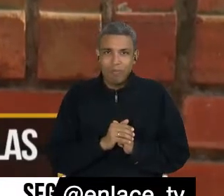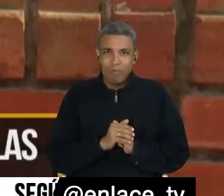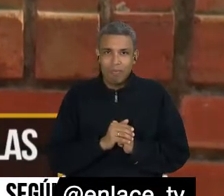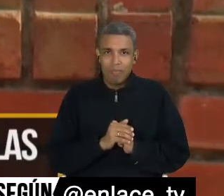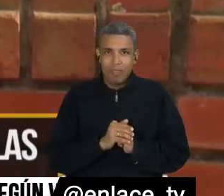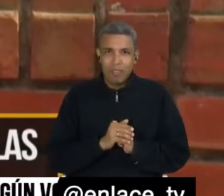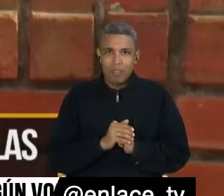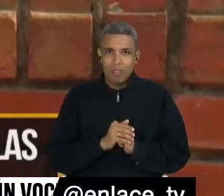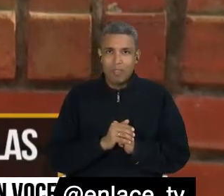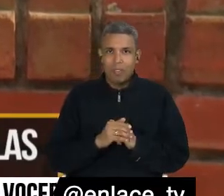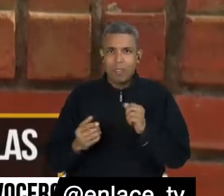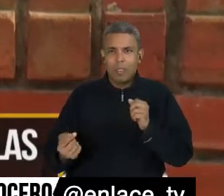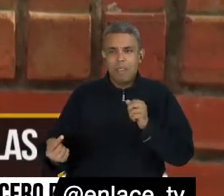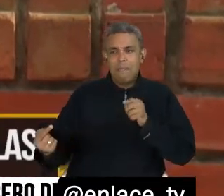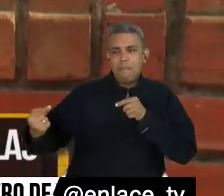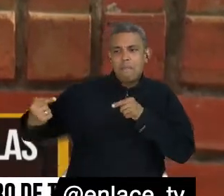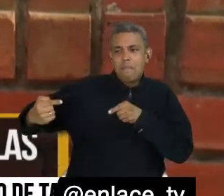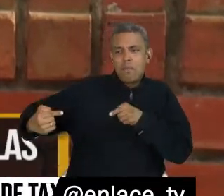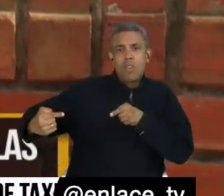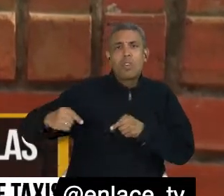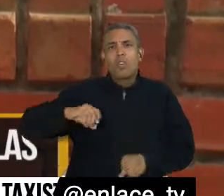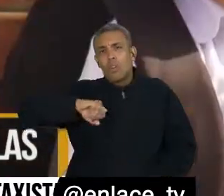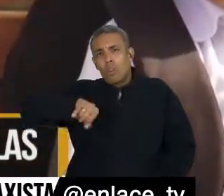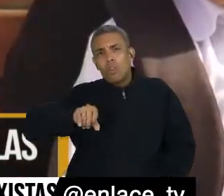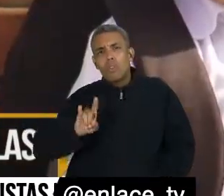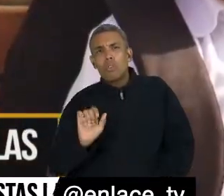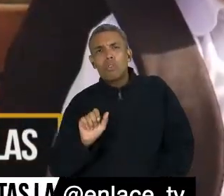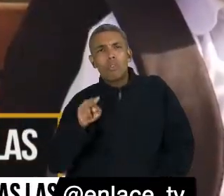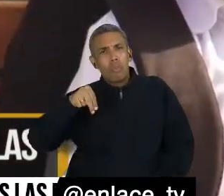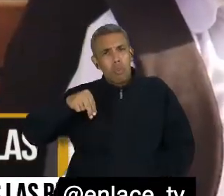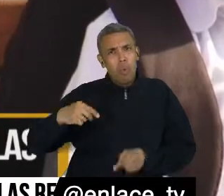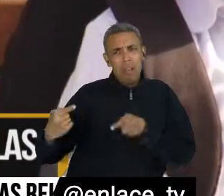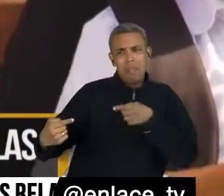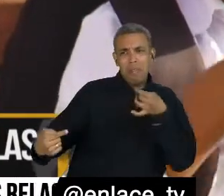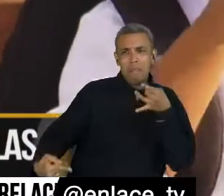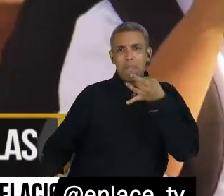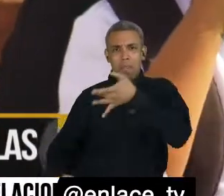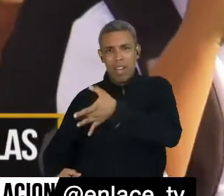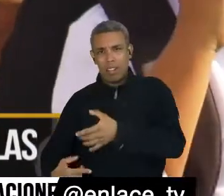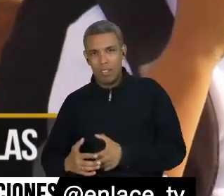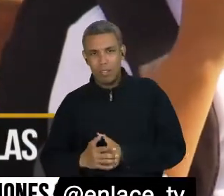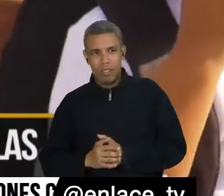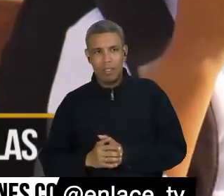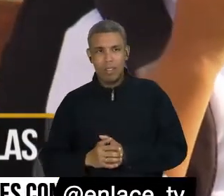Le gané a Juan Camilo. El campeonato fue un poco